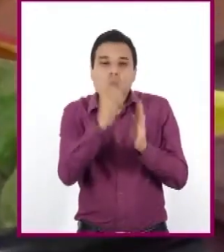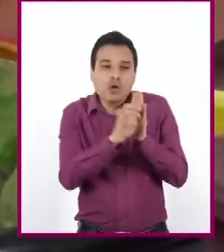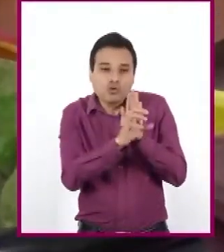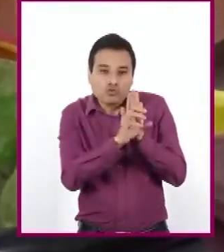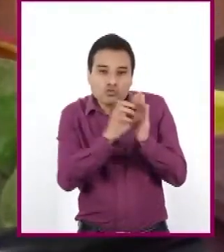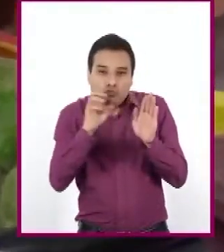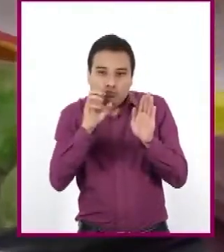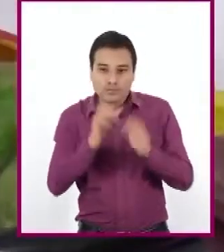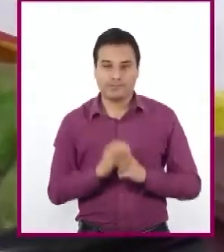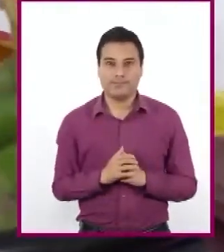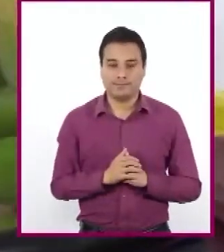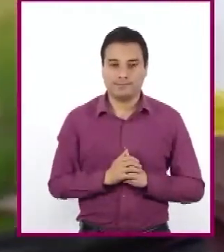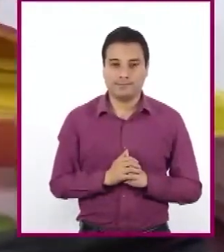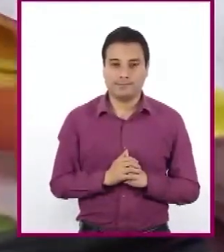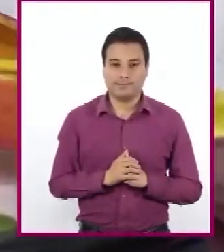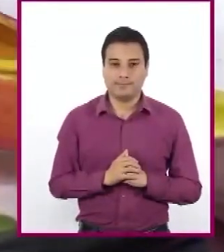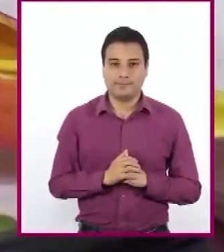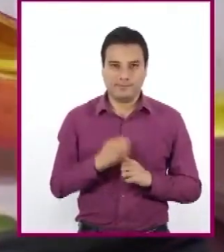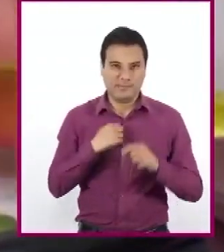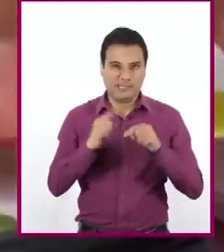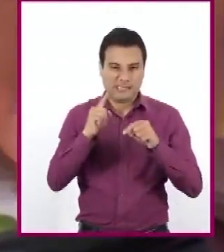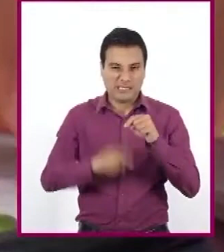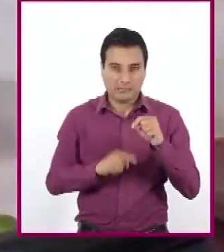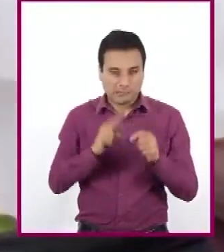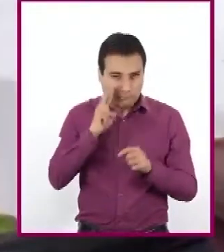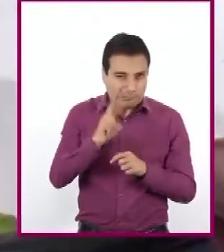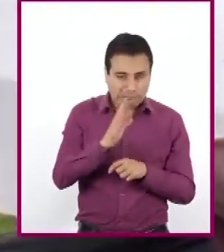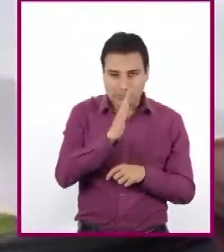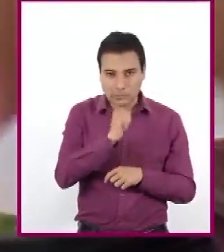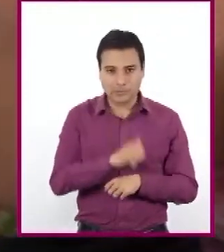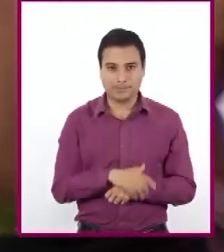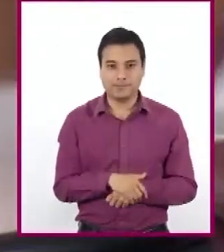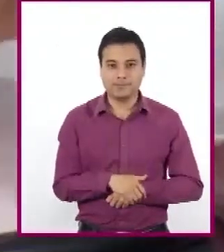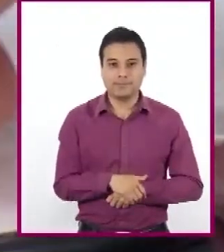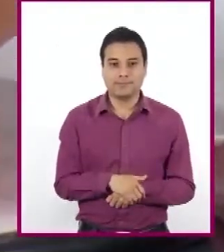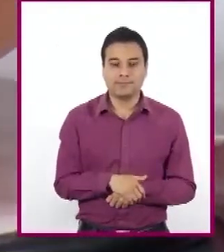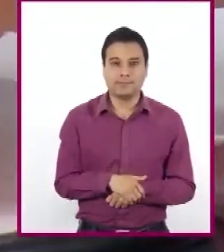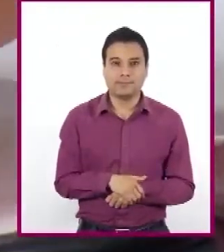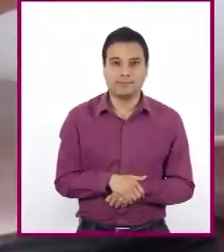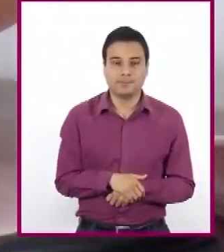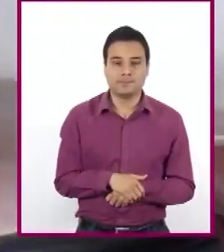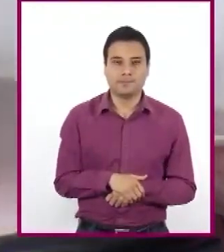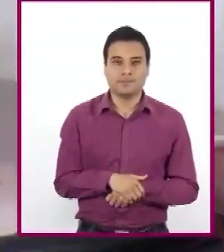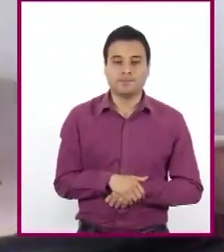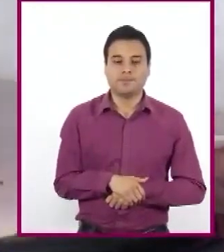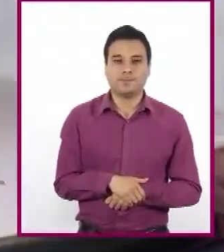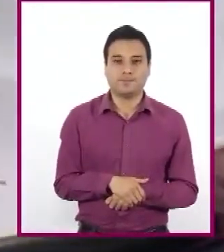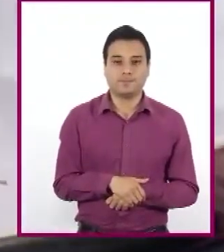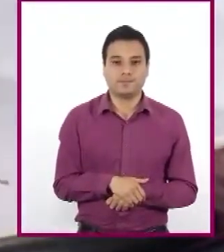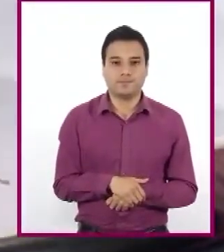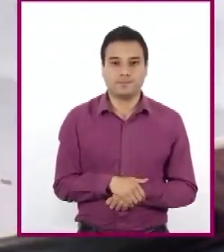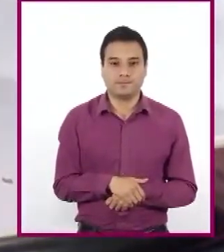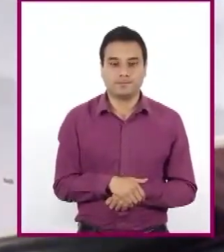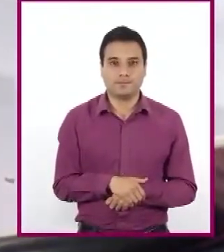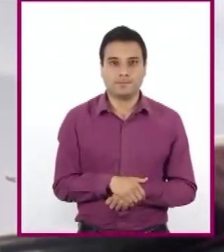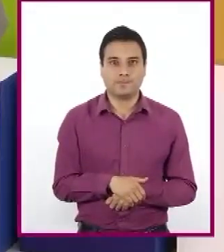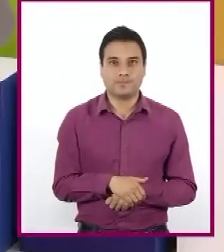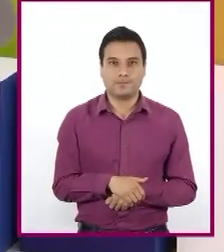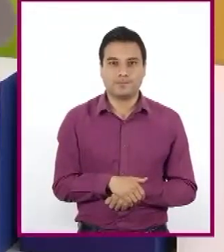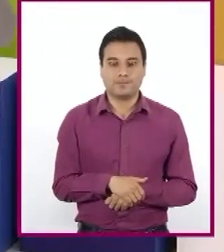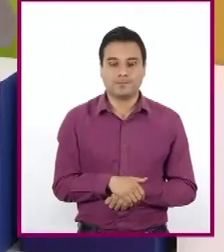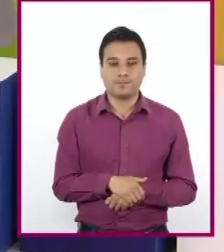Vamos a retirar eso de aquí para que podamos observarlo mejor. Muy bien, a ver, le paso también esta, la corolita y las... Bien.